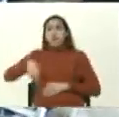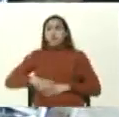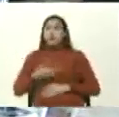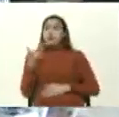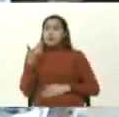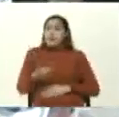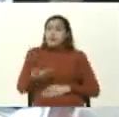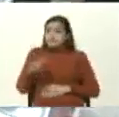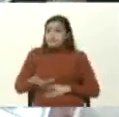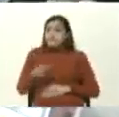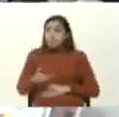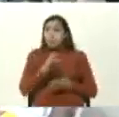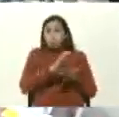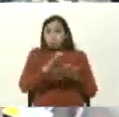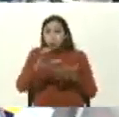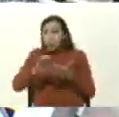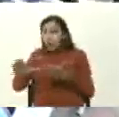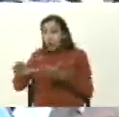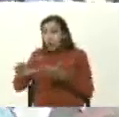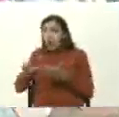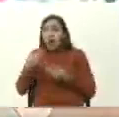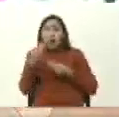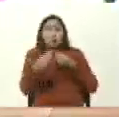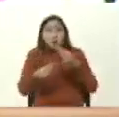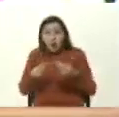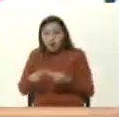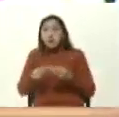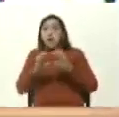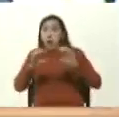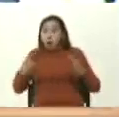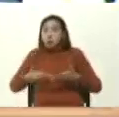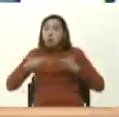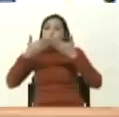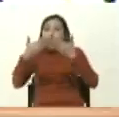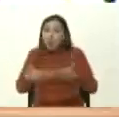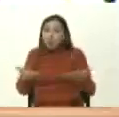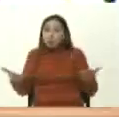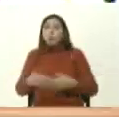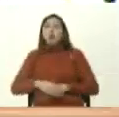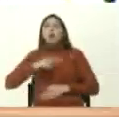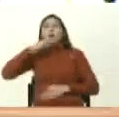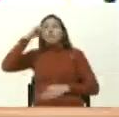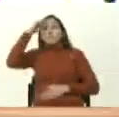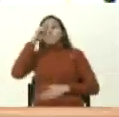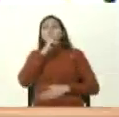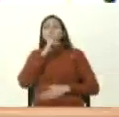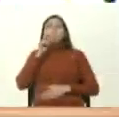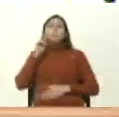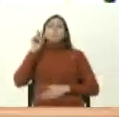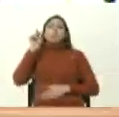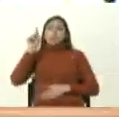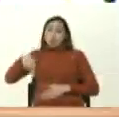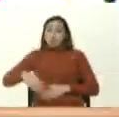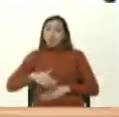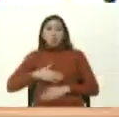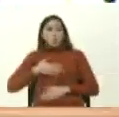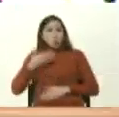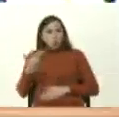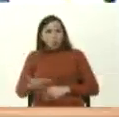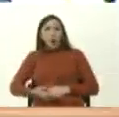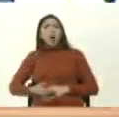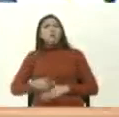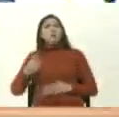en el tema de las tarifas garantizar el acceso a la educación y que los padres pues puedan realmente tener